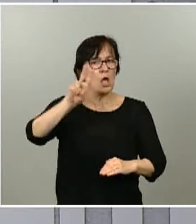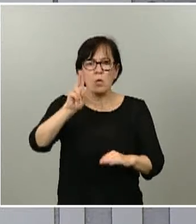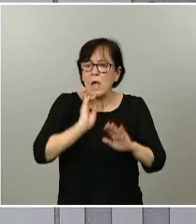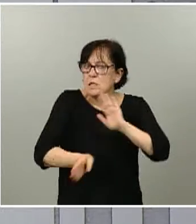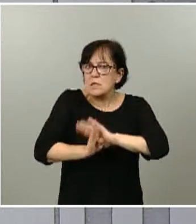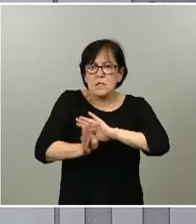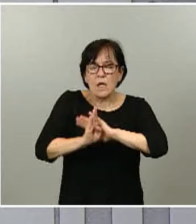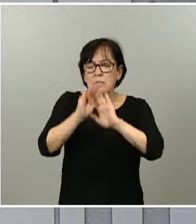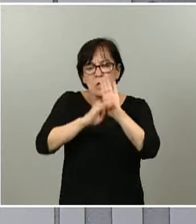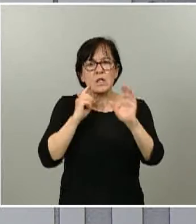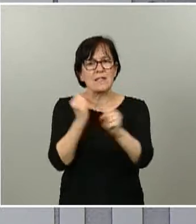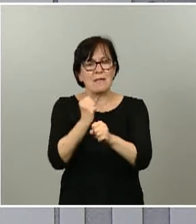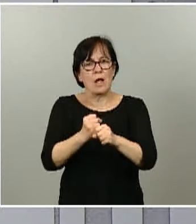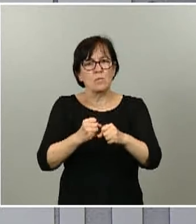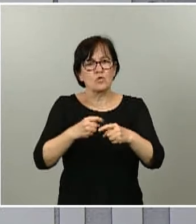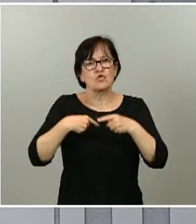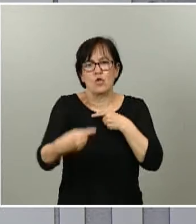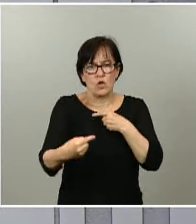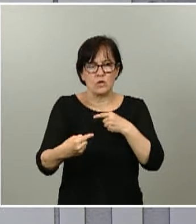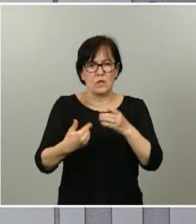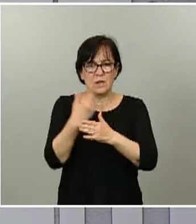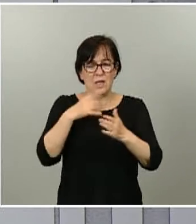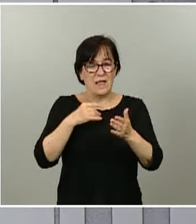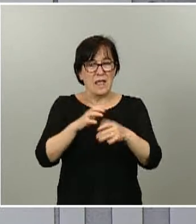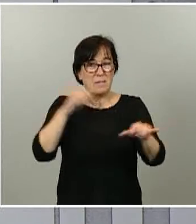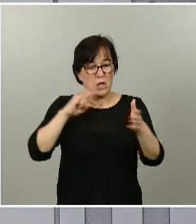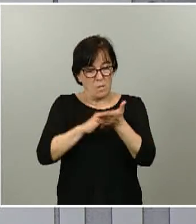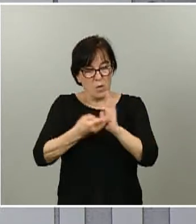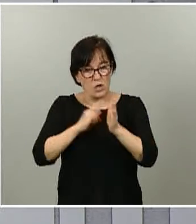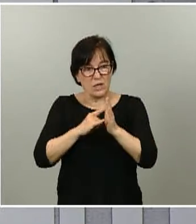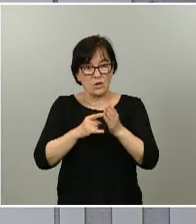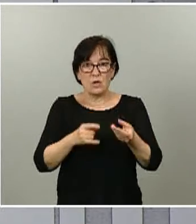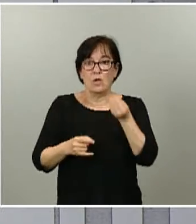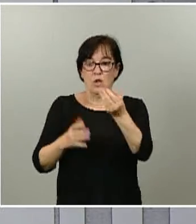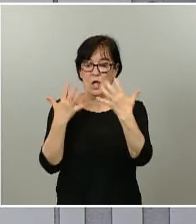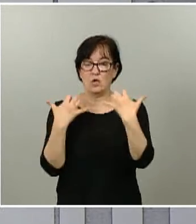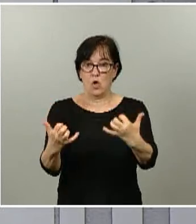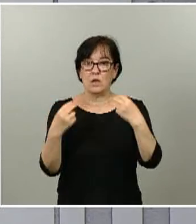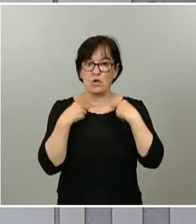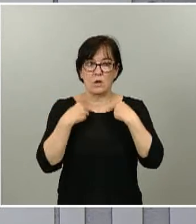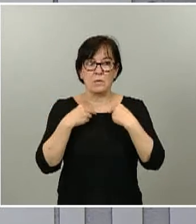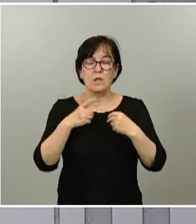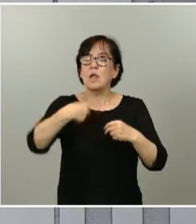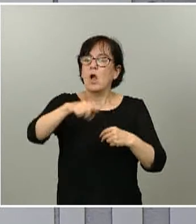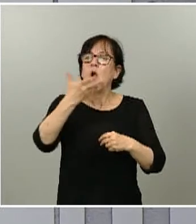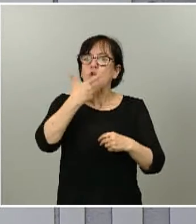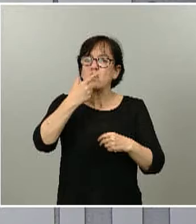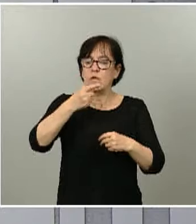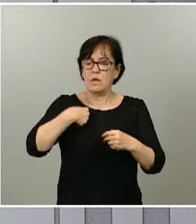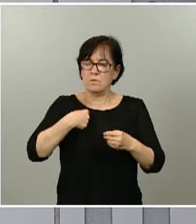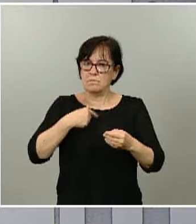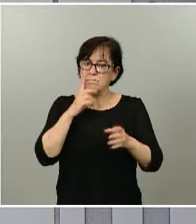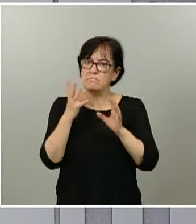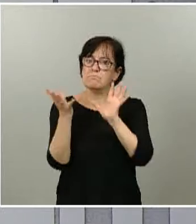trabajamos diariamente la mayoría de los proyectos que llevamos después al Congreso de los Diputados, y ellos conocen de nuestra complicidad con ellos